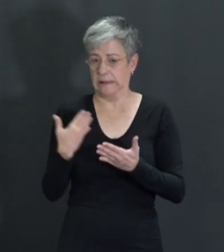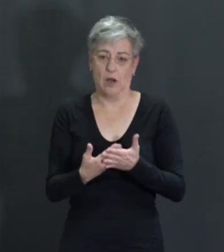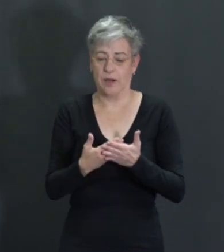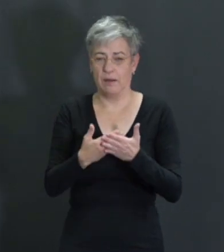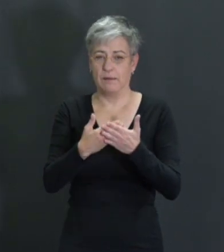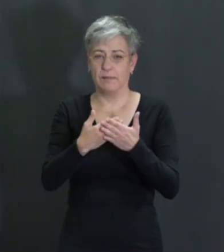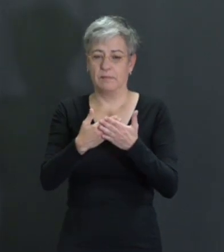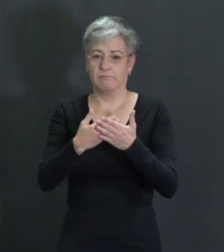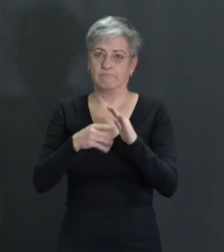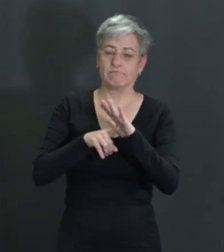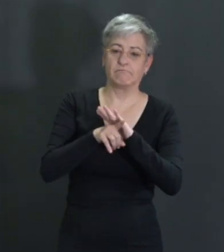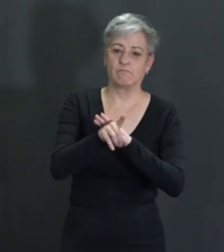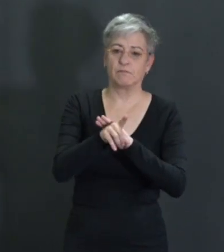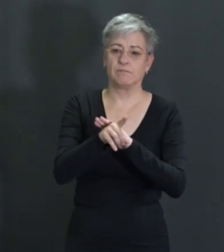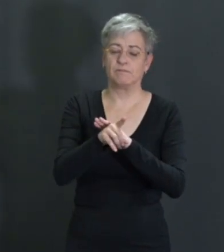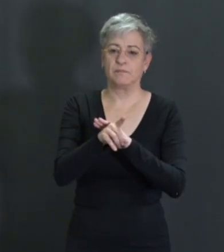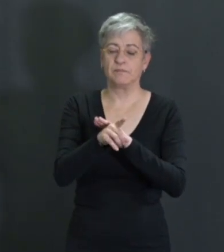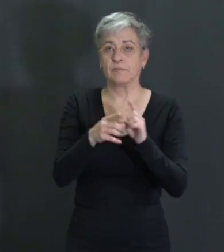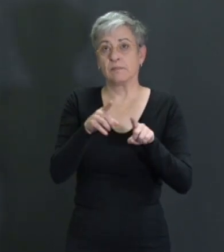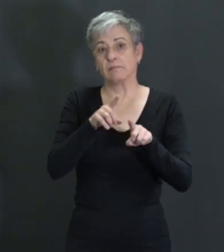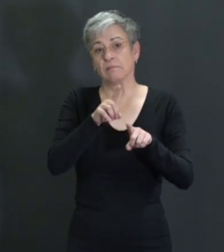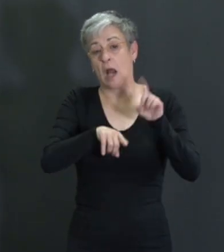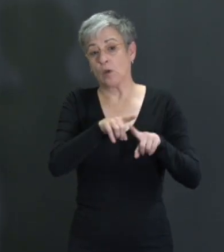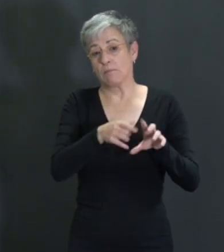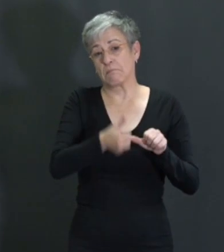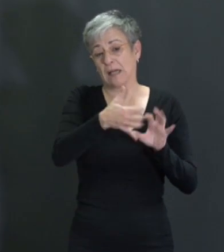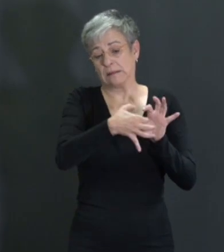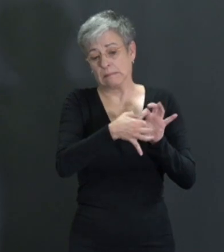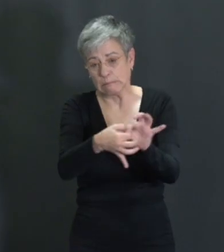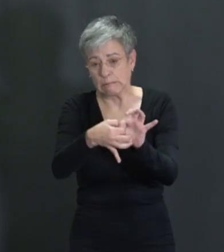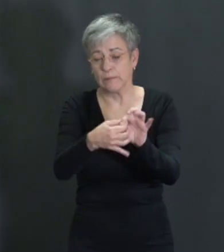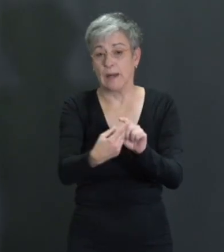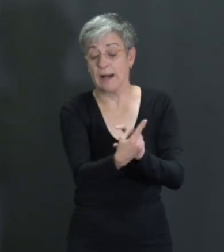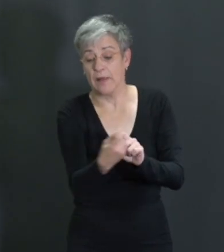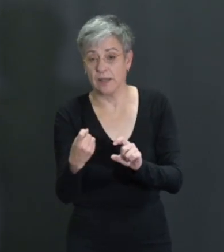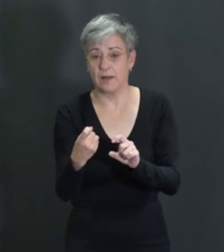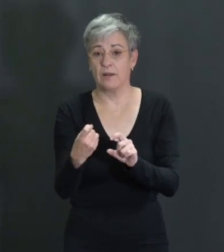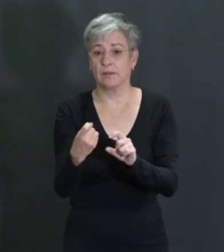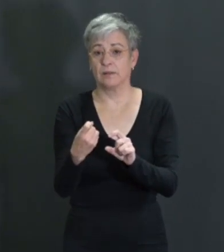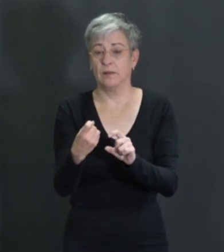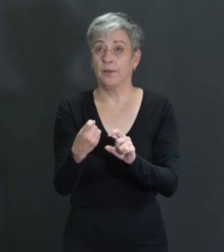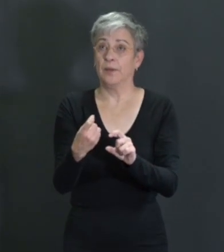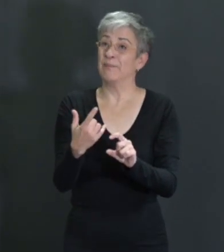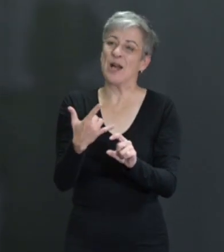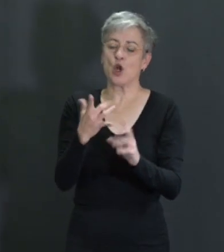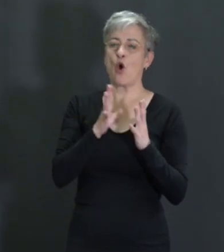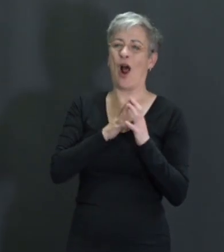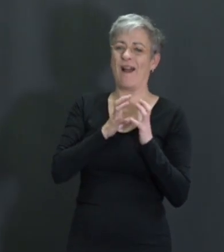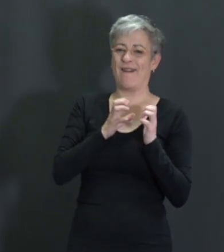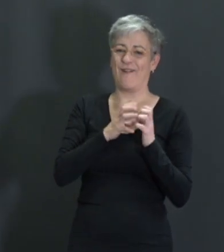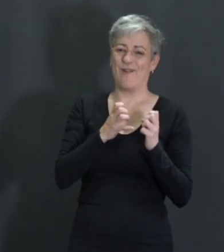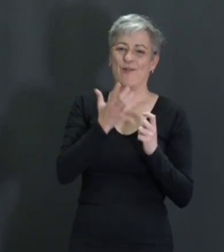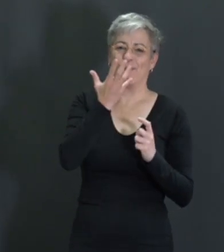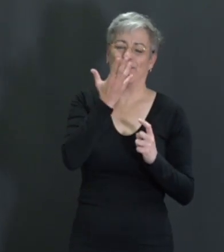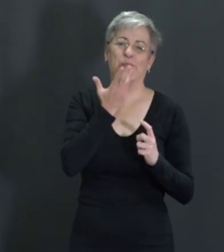bueno, unos se pueden ajustar más o menos a necesidades, no tanto a deseos, pero hay otros que no se